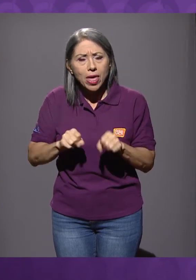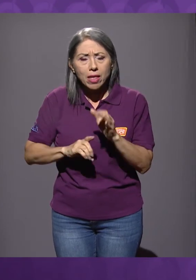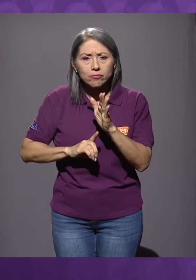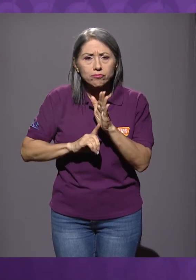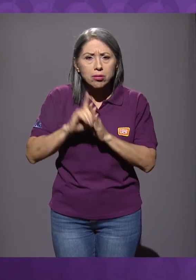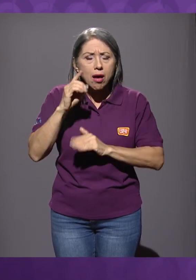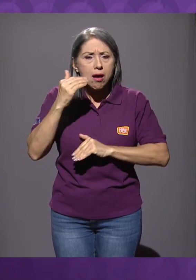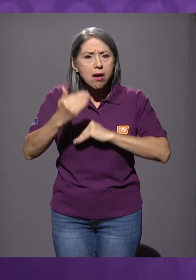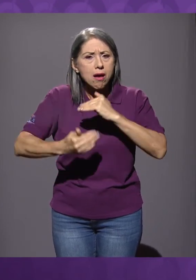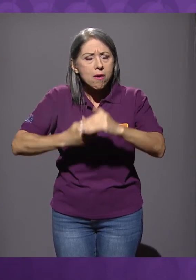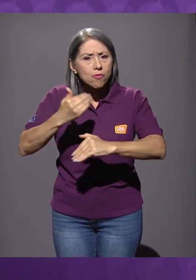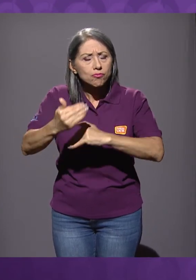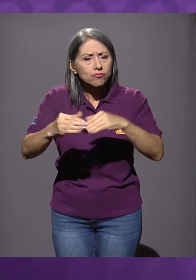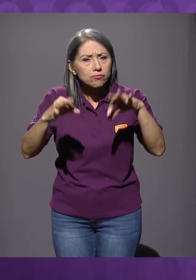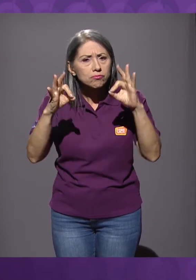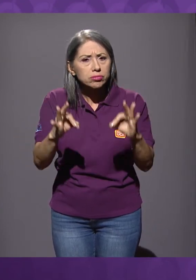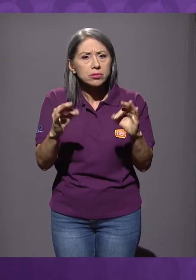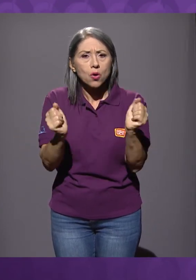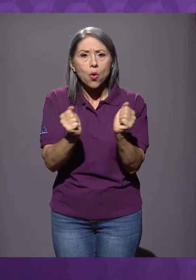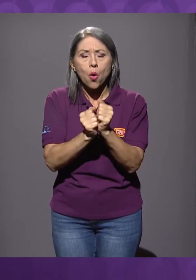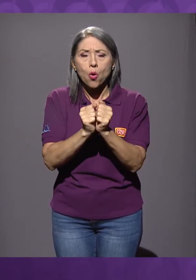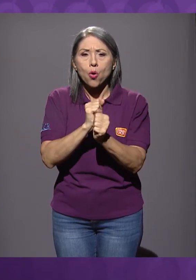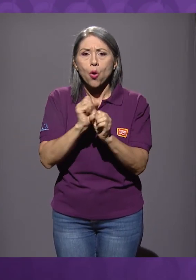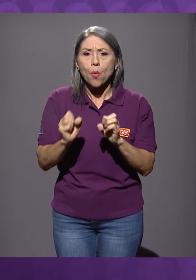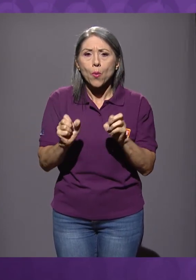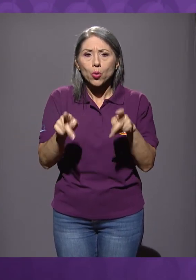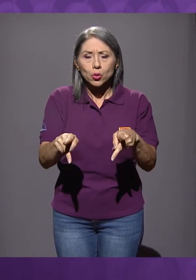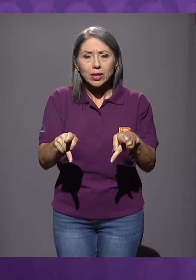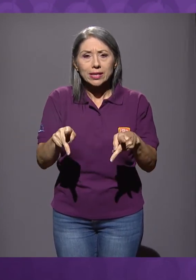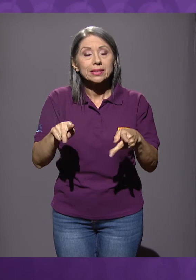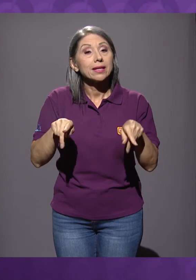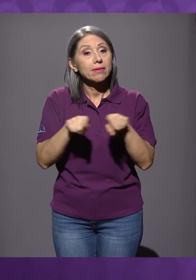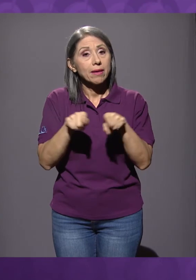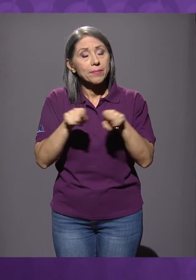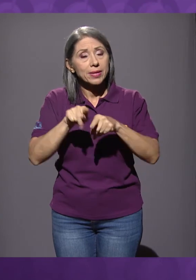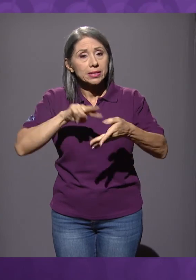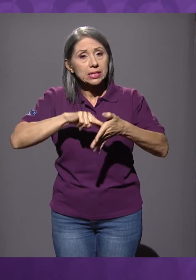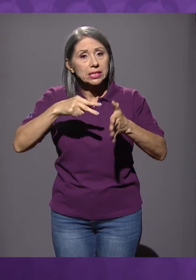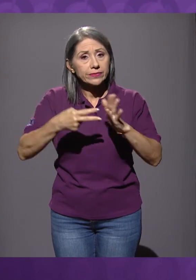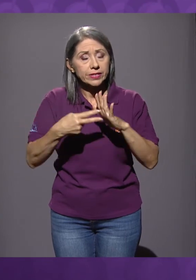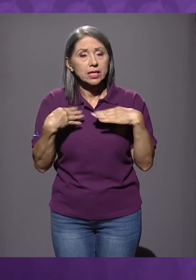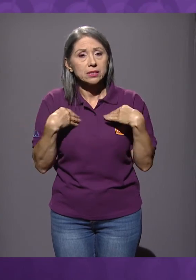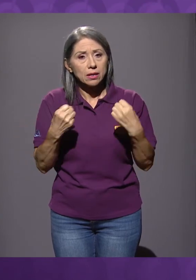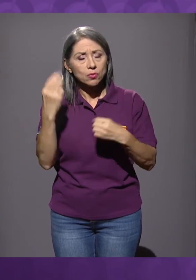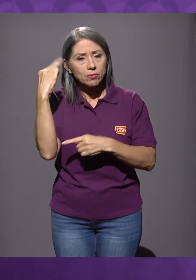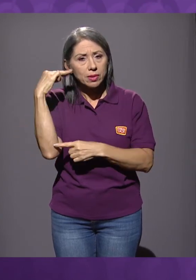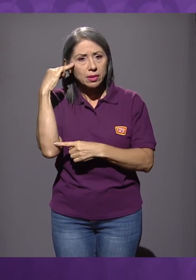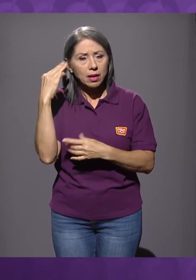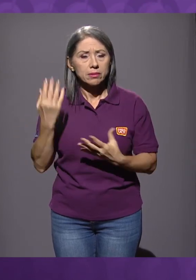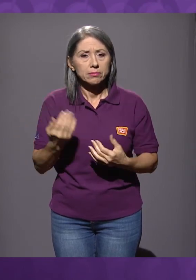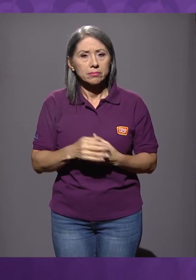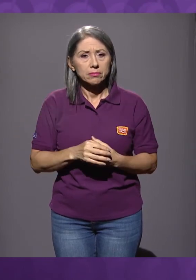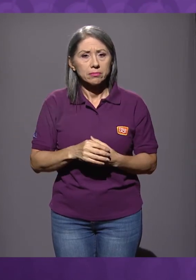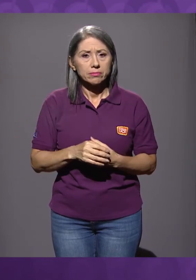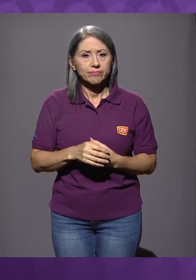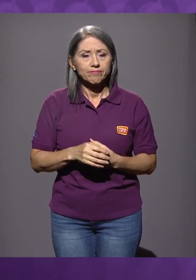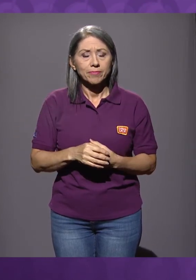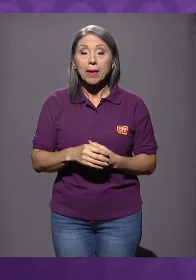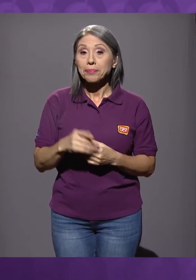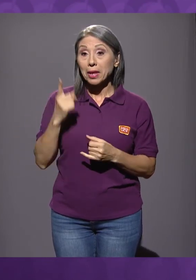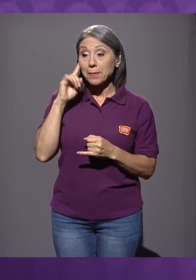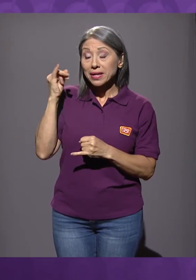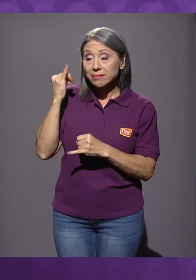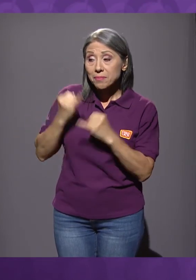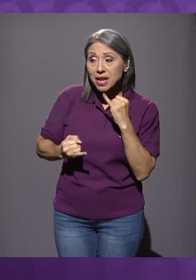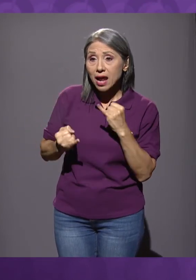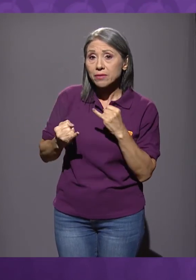desarrollo, ¿verdad? Con todas las oportunidades, implica también, ¿verdad? Esta salud mental. Recalcar solamente